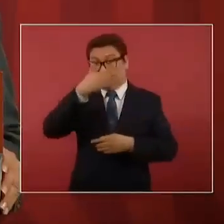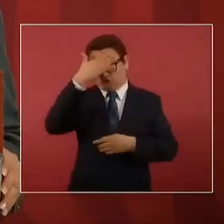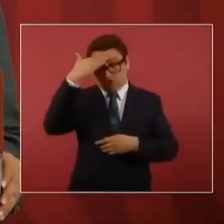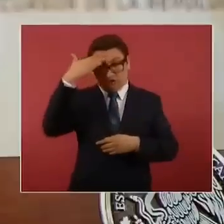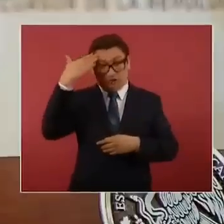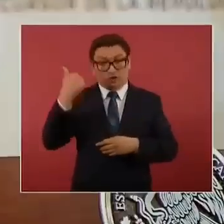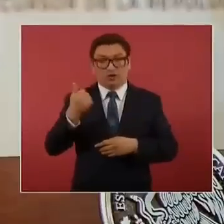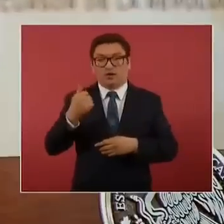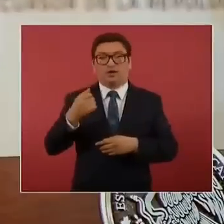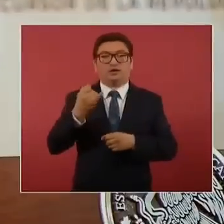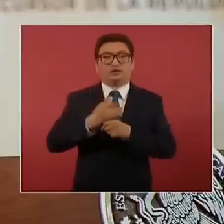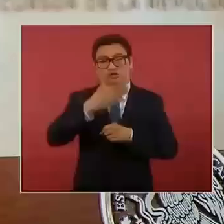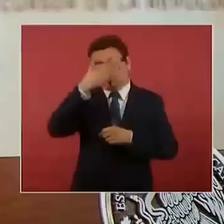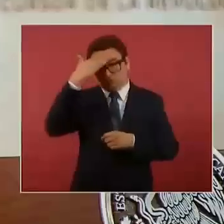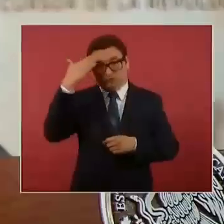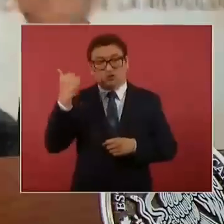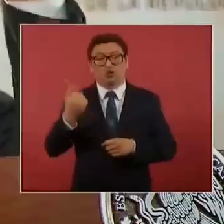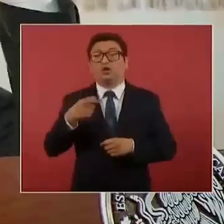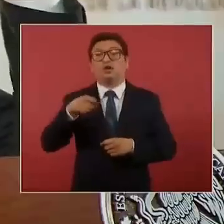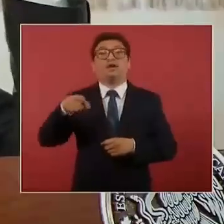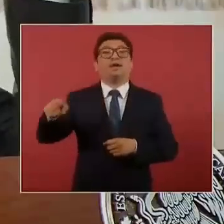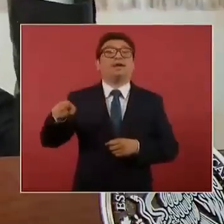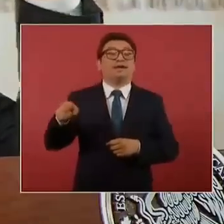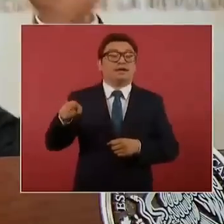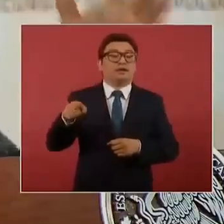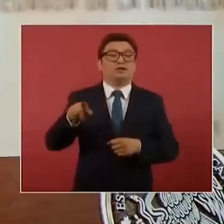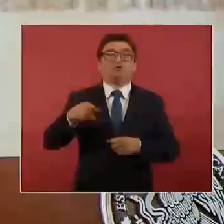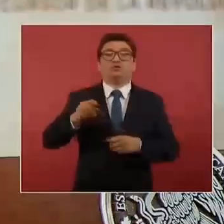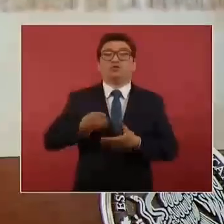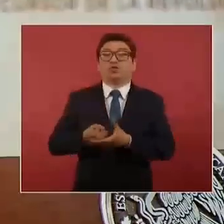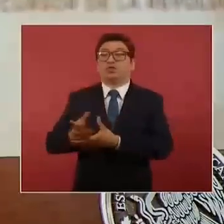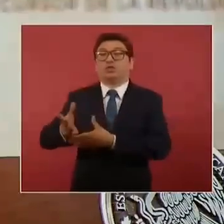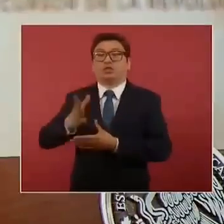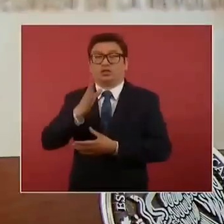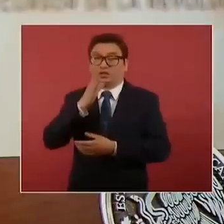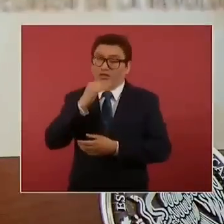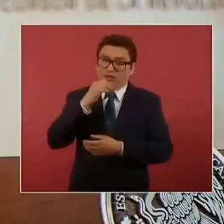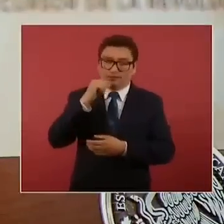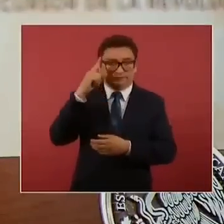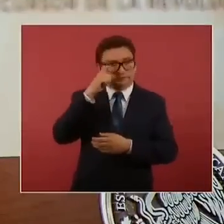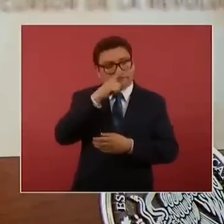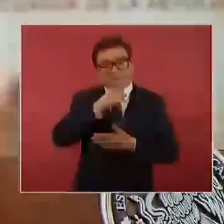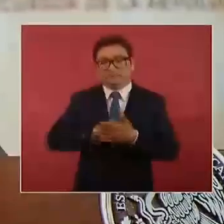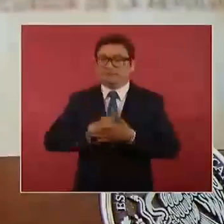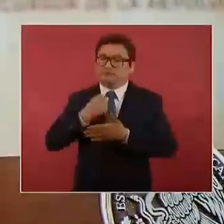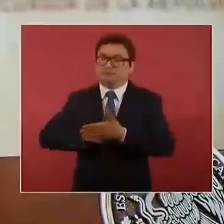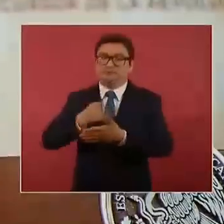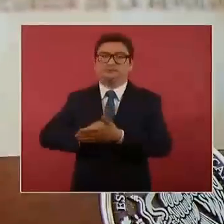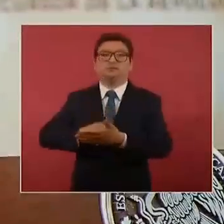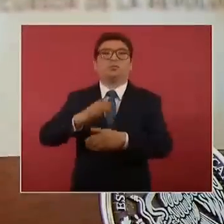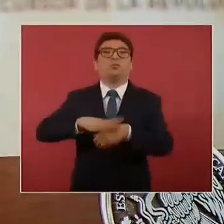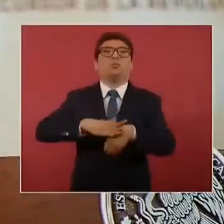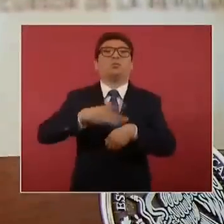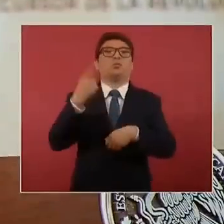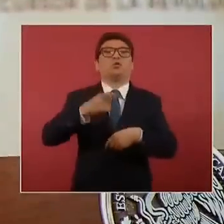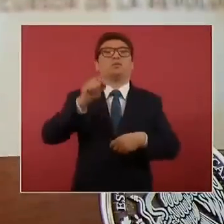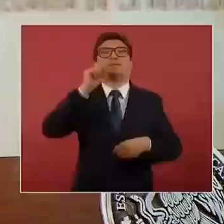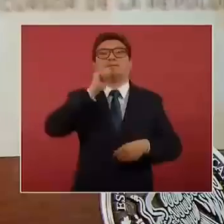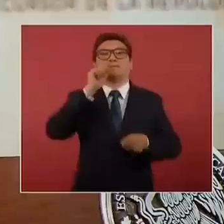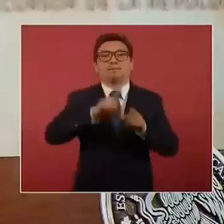salen. Nos cuesta trabajo sacarlos por los mismos